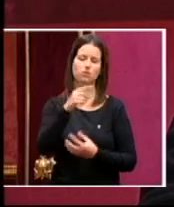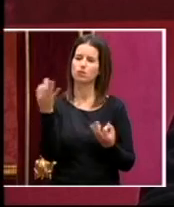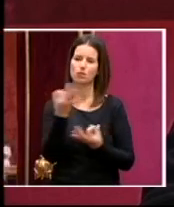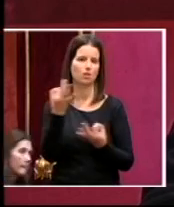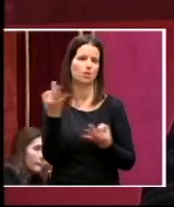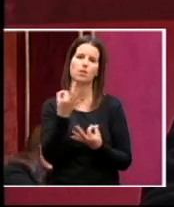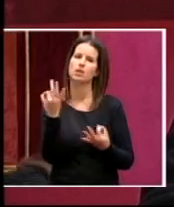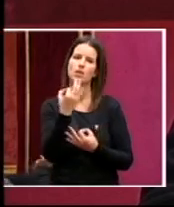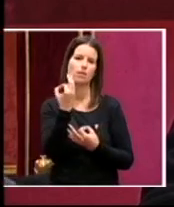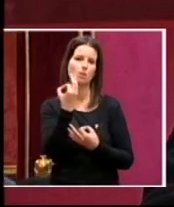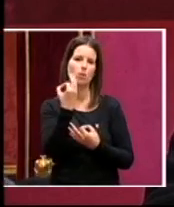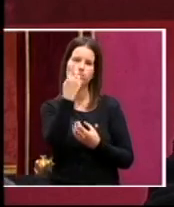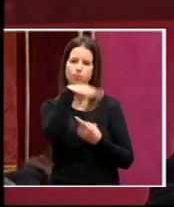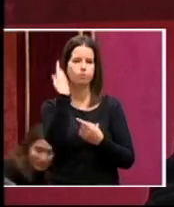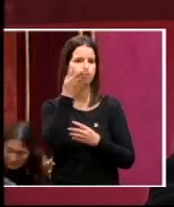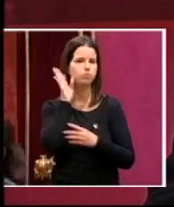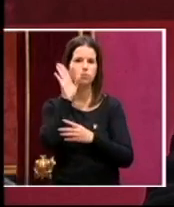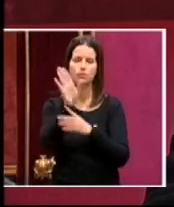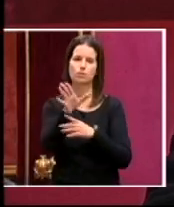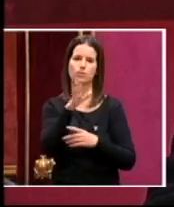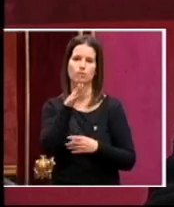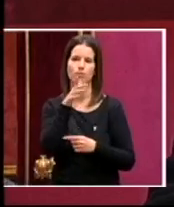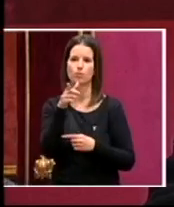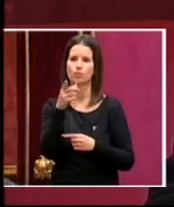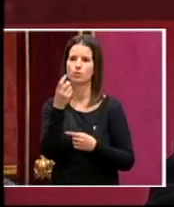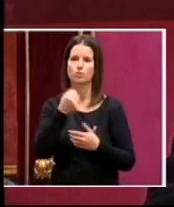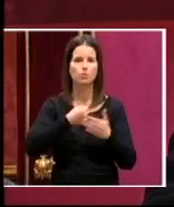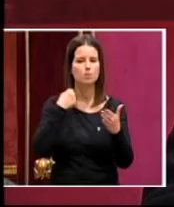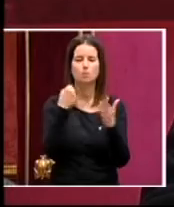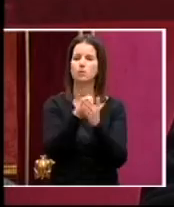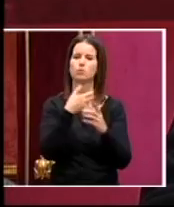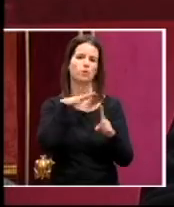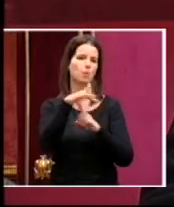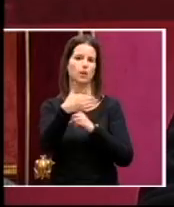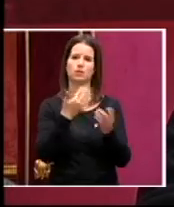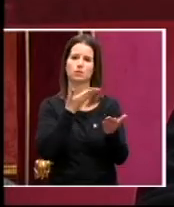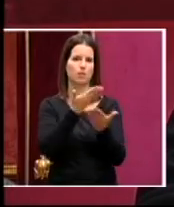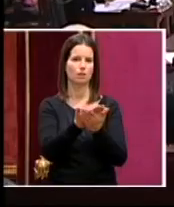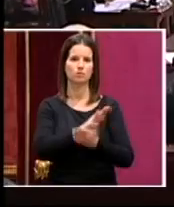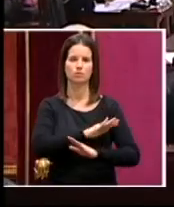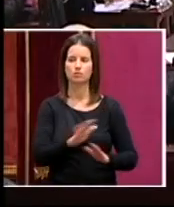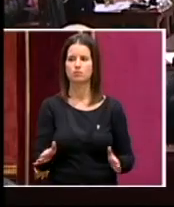responder por ellas. Así es que necesito partidas máximamente transparentes.